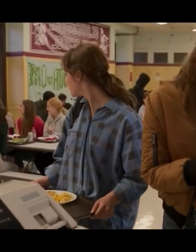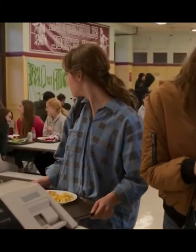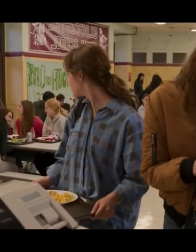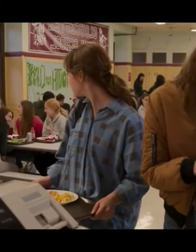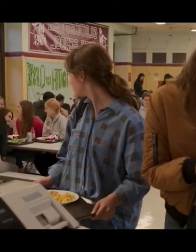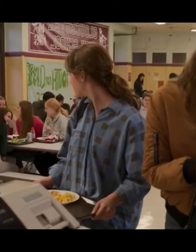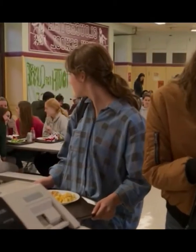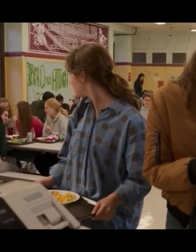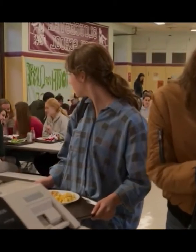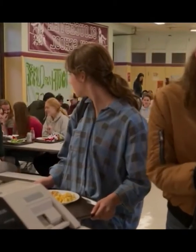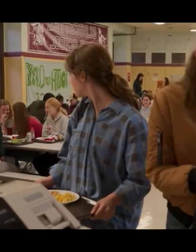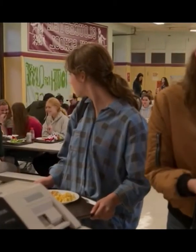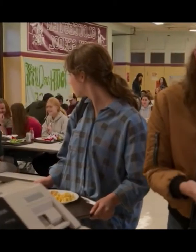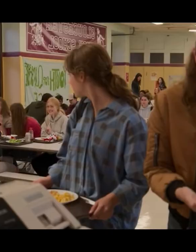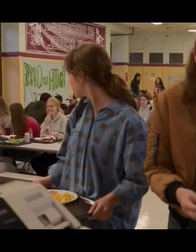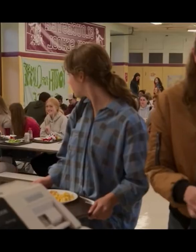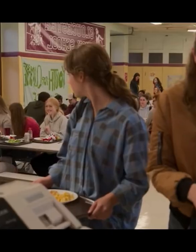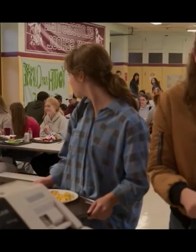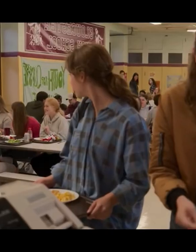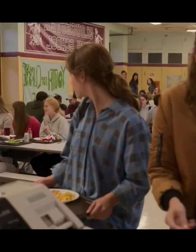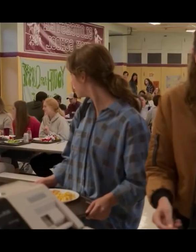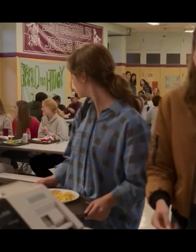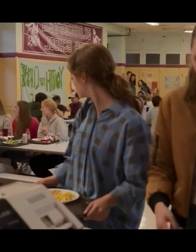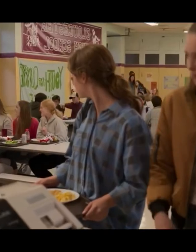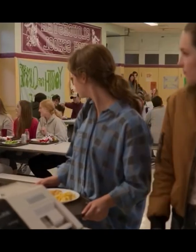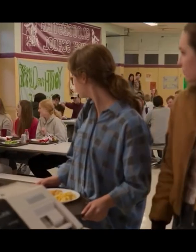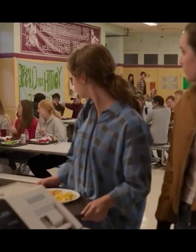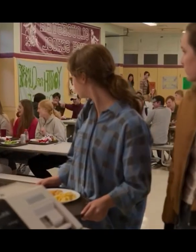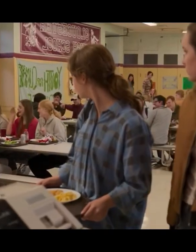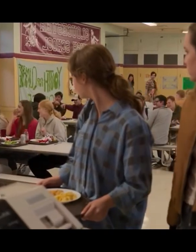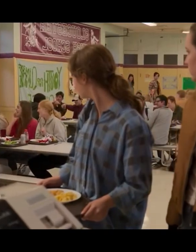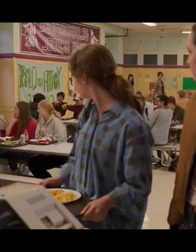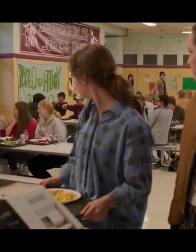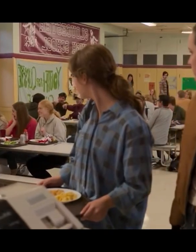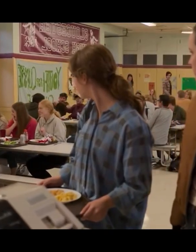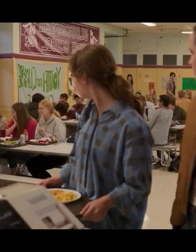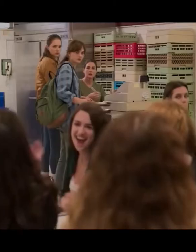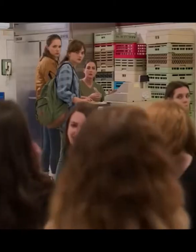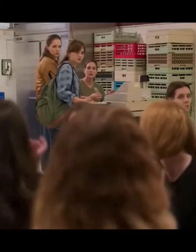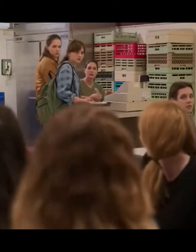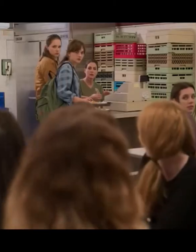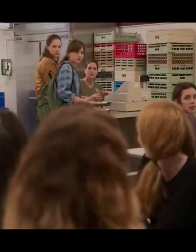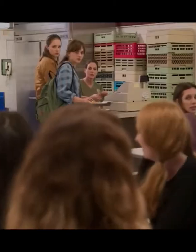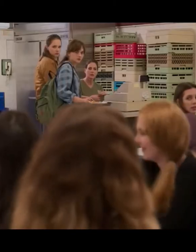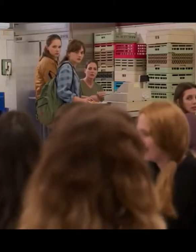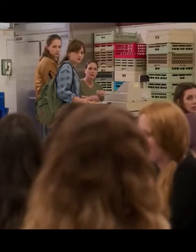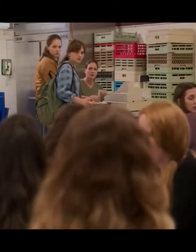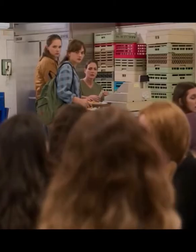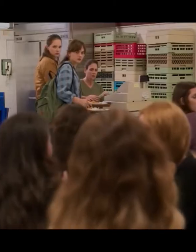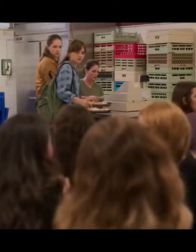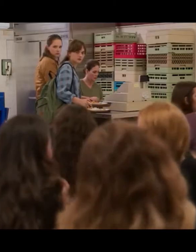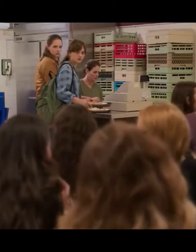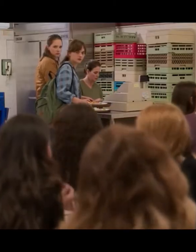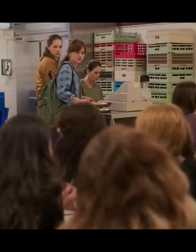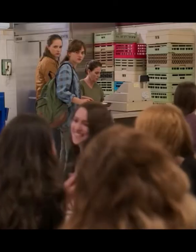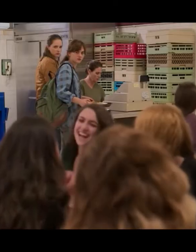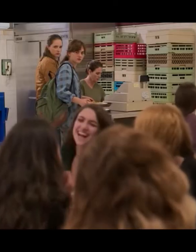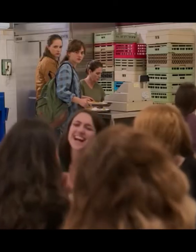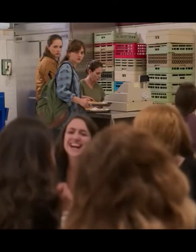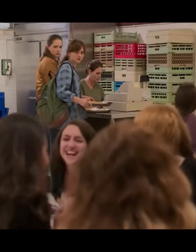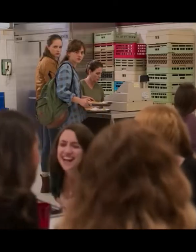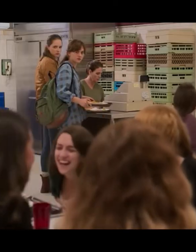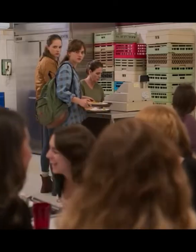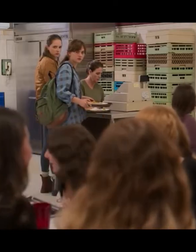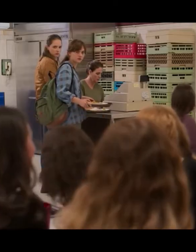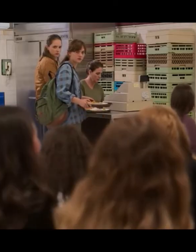que encontrar a un adolescente que estuviera comprometida con aprender lenguaje de señas y que pudiera actuar como si le hablara desde hace mucho tiempo. Eso